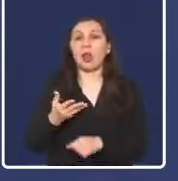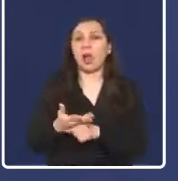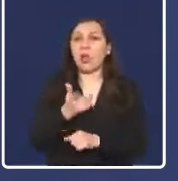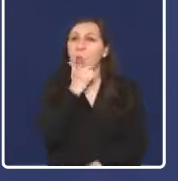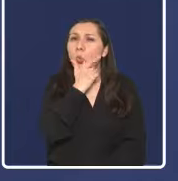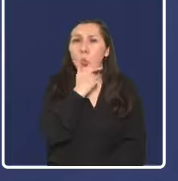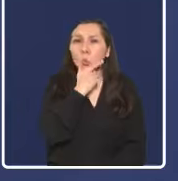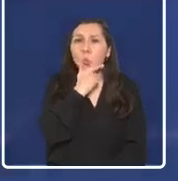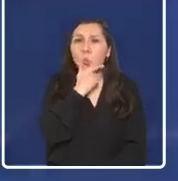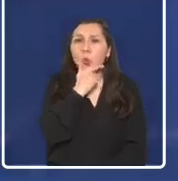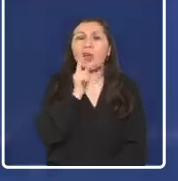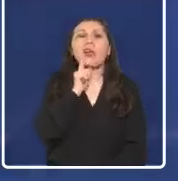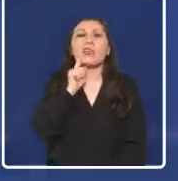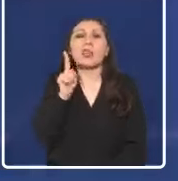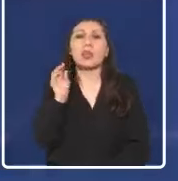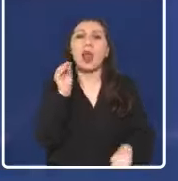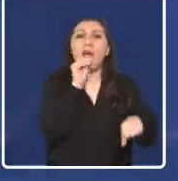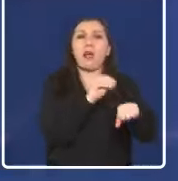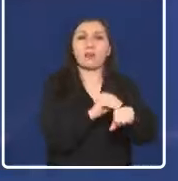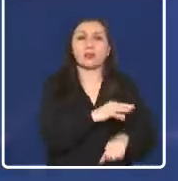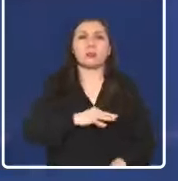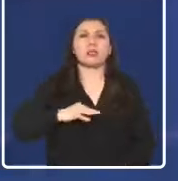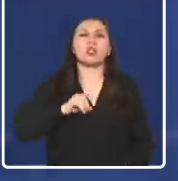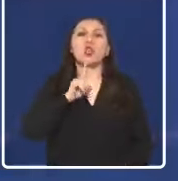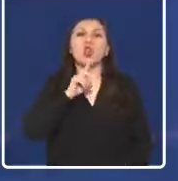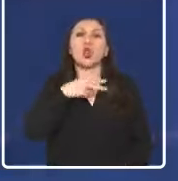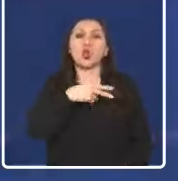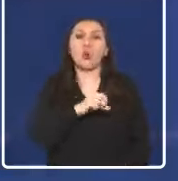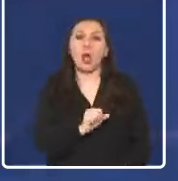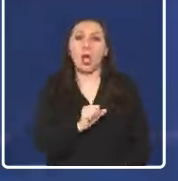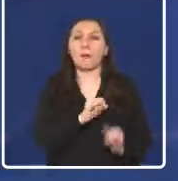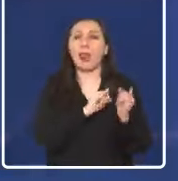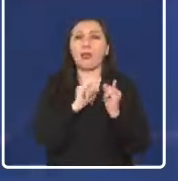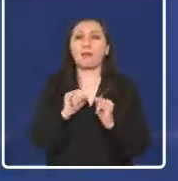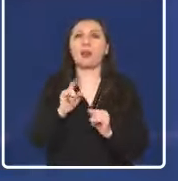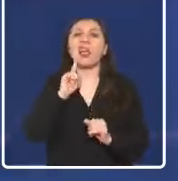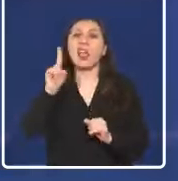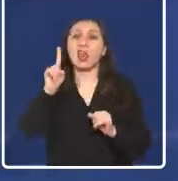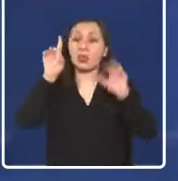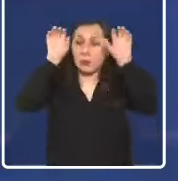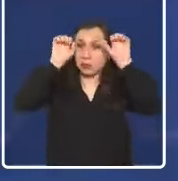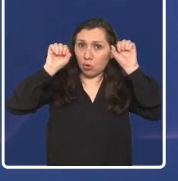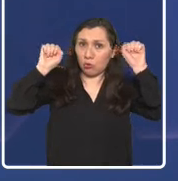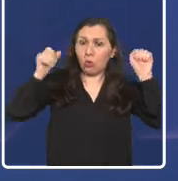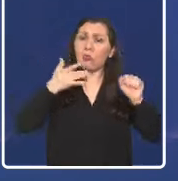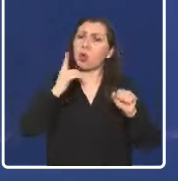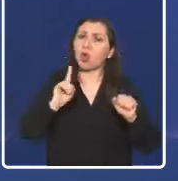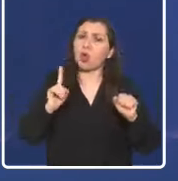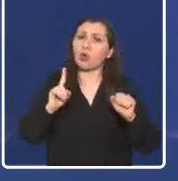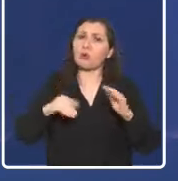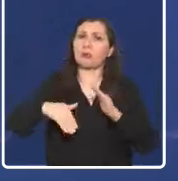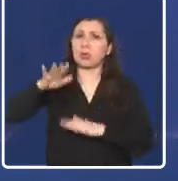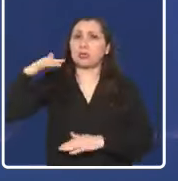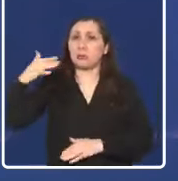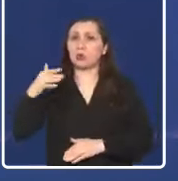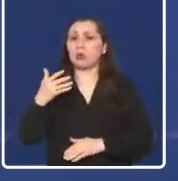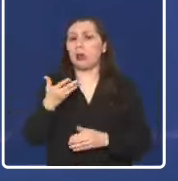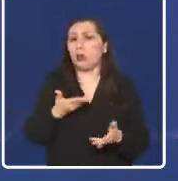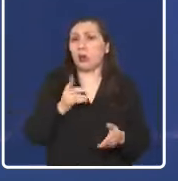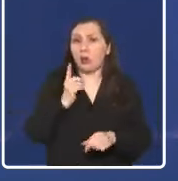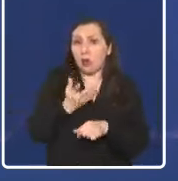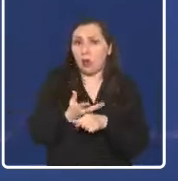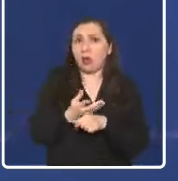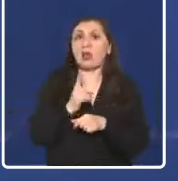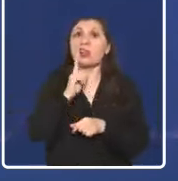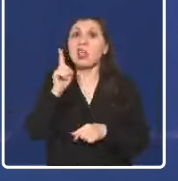la duda respecto a quién informa a la ministra Carolina Toá para que se le llegue la información a usted, si fue el Ministerio Público, ¿por qué no se le dio la relevancia que tenía a propósito